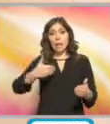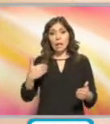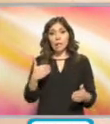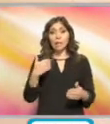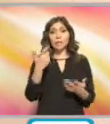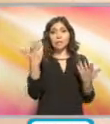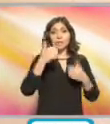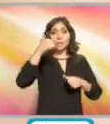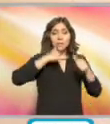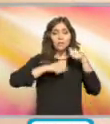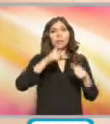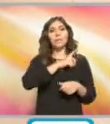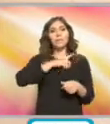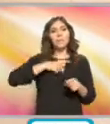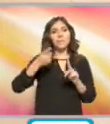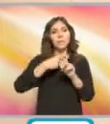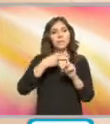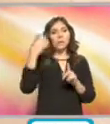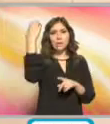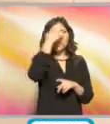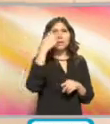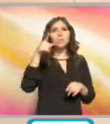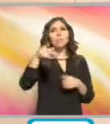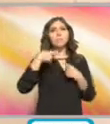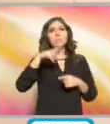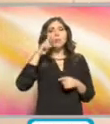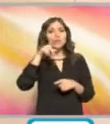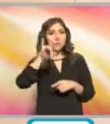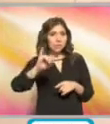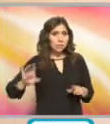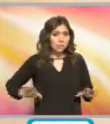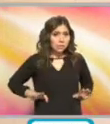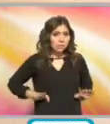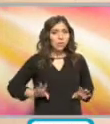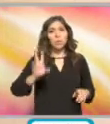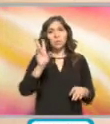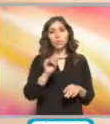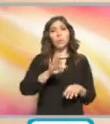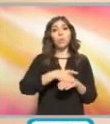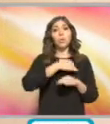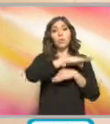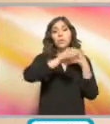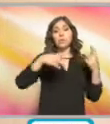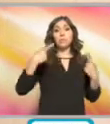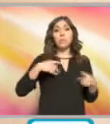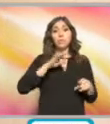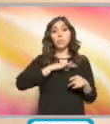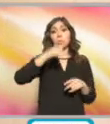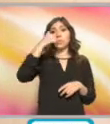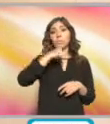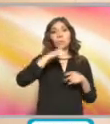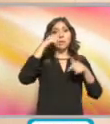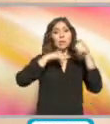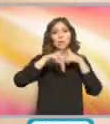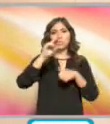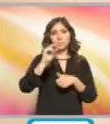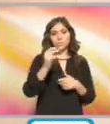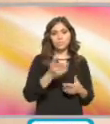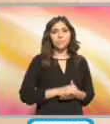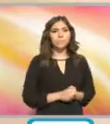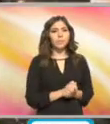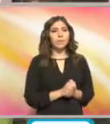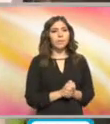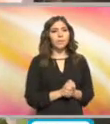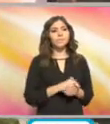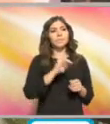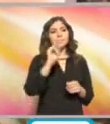examen para determinar si es candidato o no, porque no todas las personas pueden recurrir a este recurso. Exactamente. Debemos